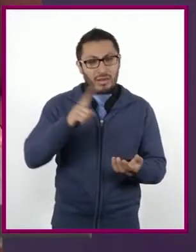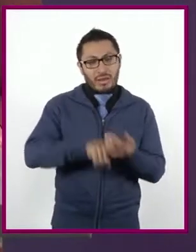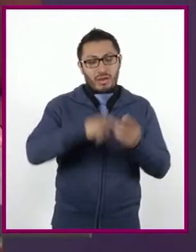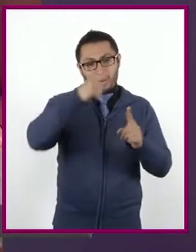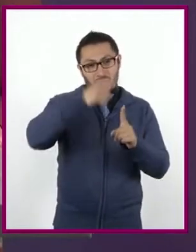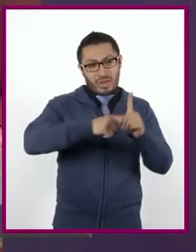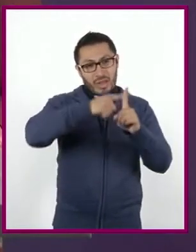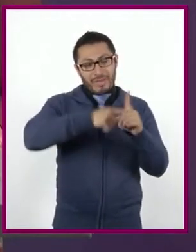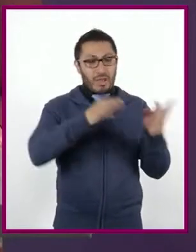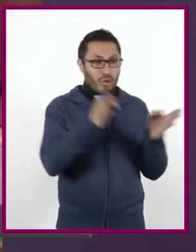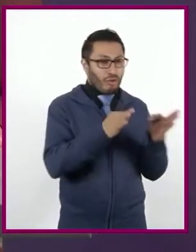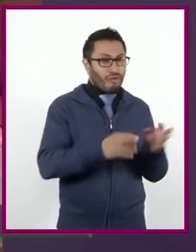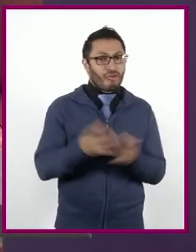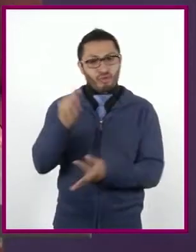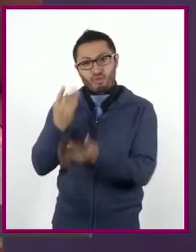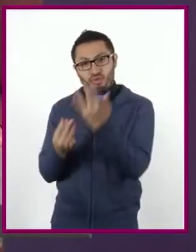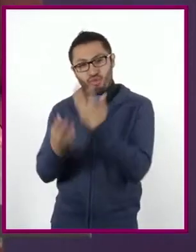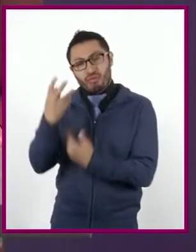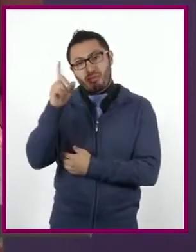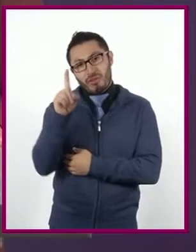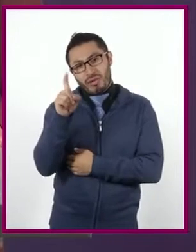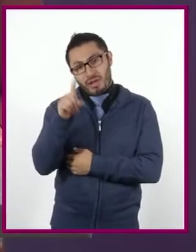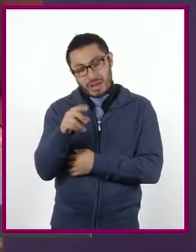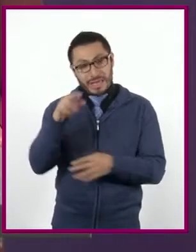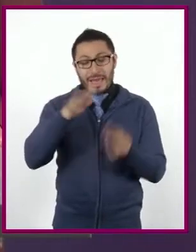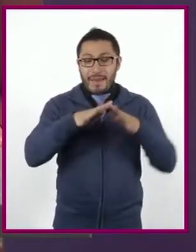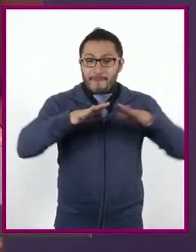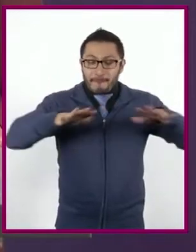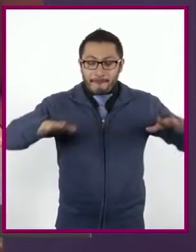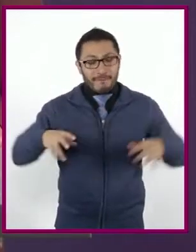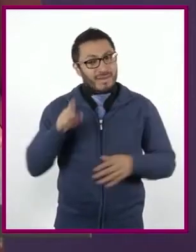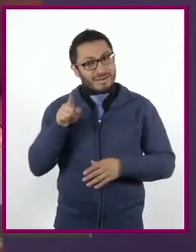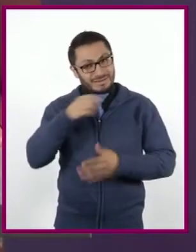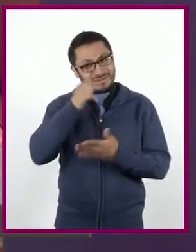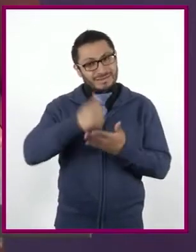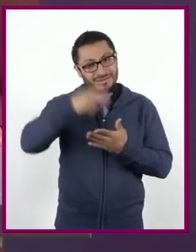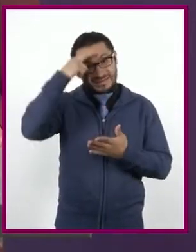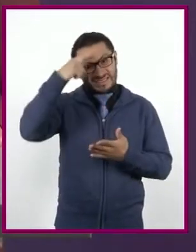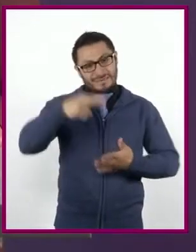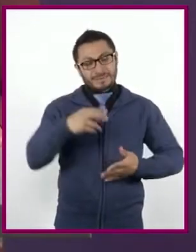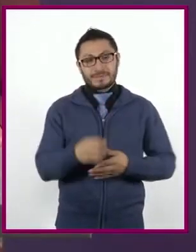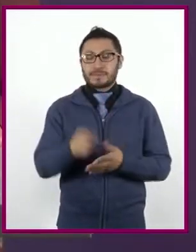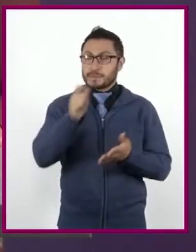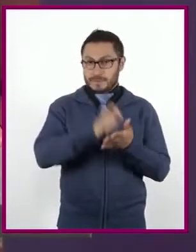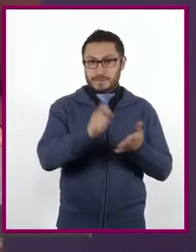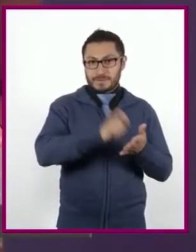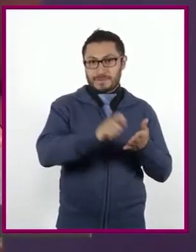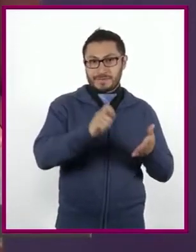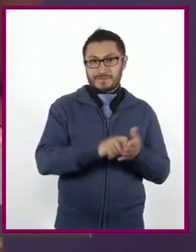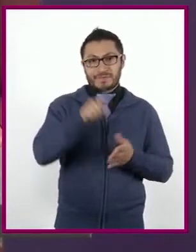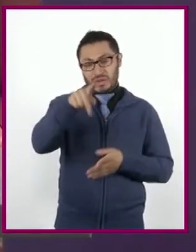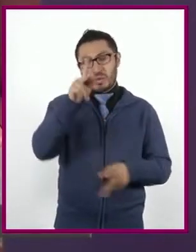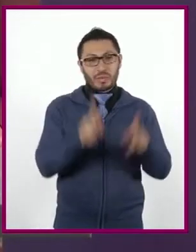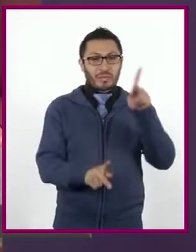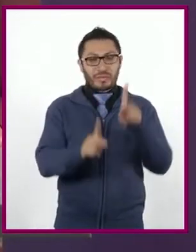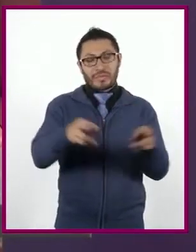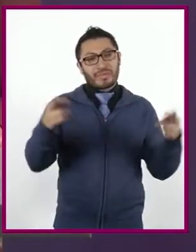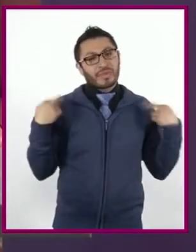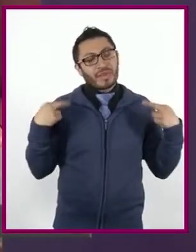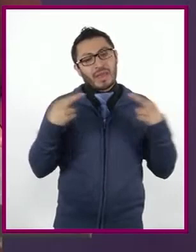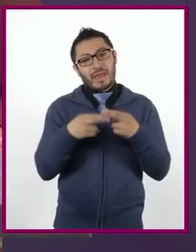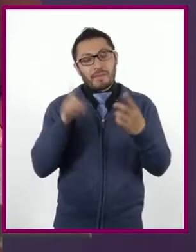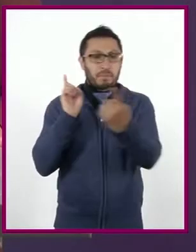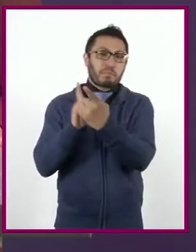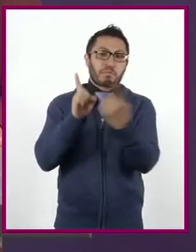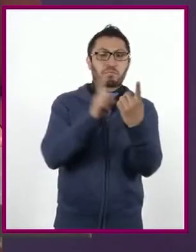de fusión y ebullición del agua a nivel del mar en la Ciudad de México. Toma nota para que lo comentes con tu profesora